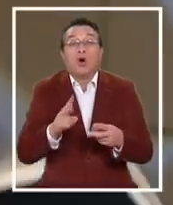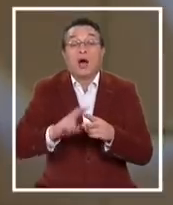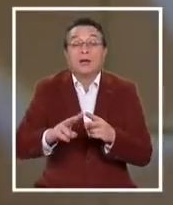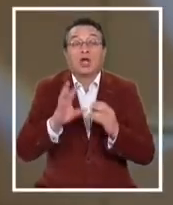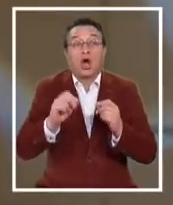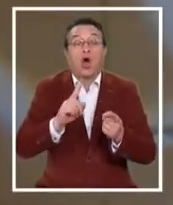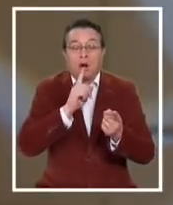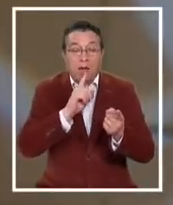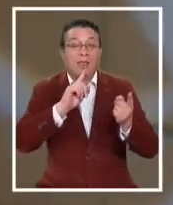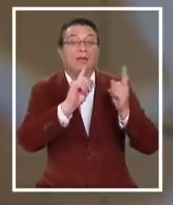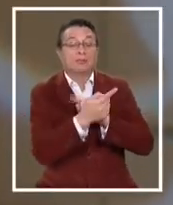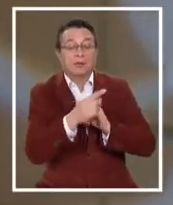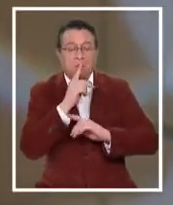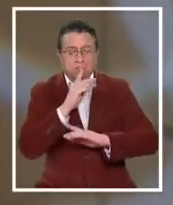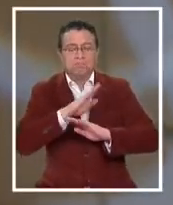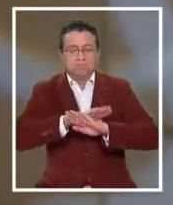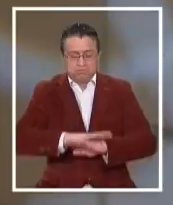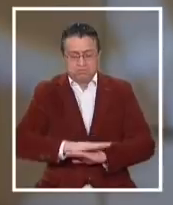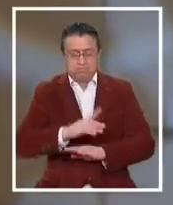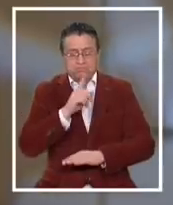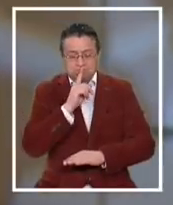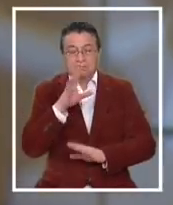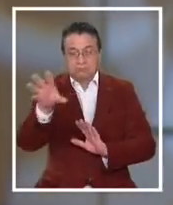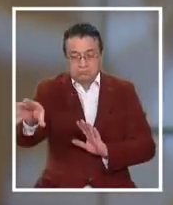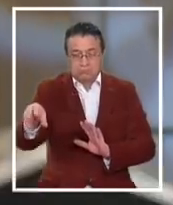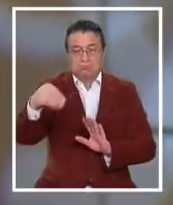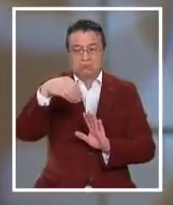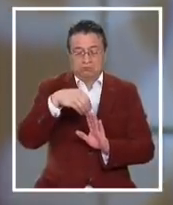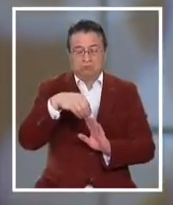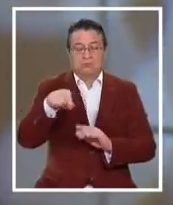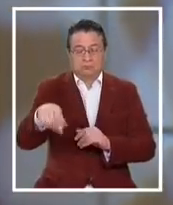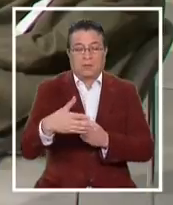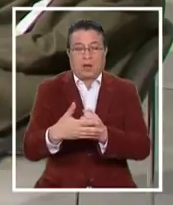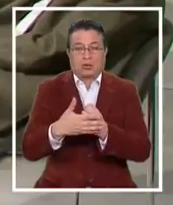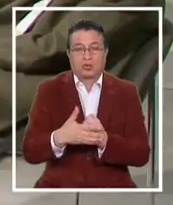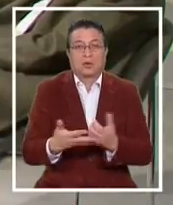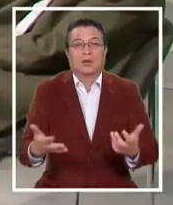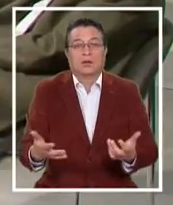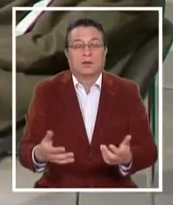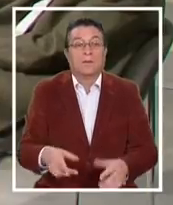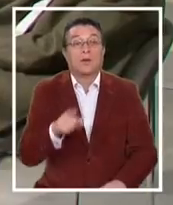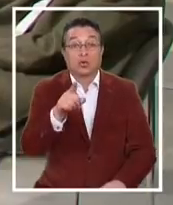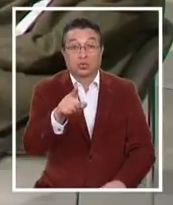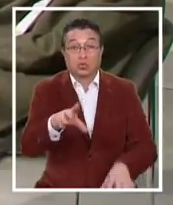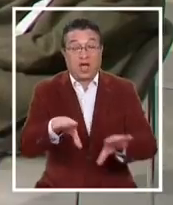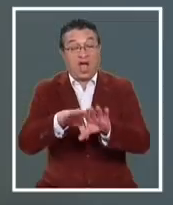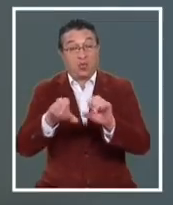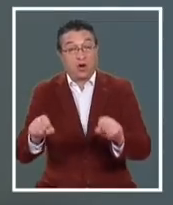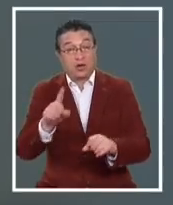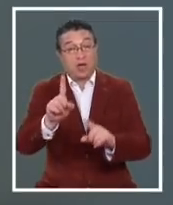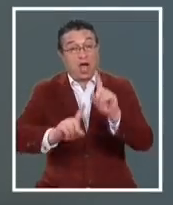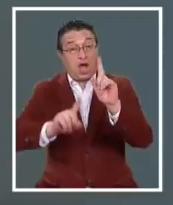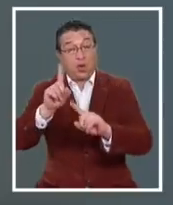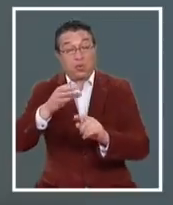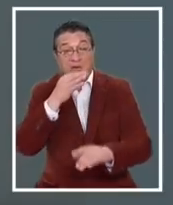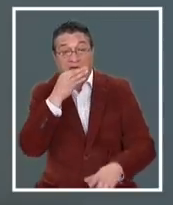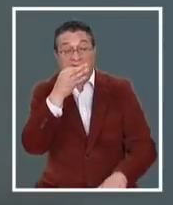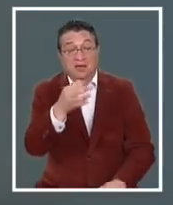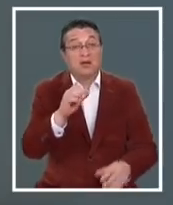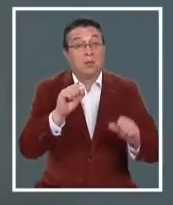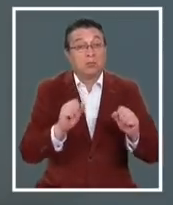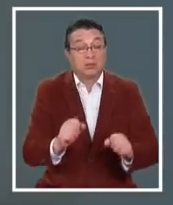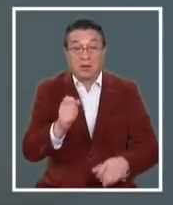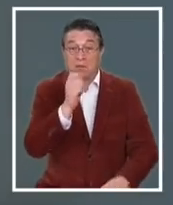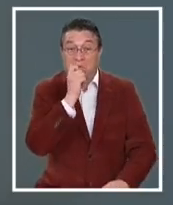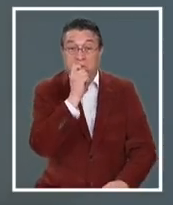se rectifica humildemente y se incluye para poder superar esta crisis? Gabriel, ¿y usted está de acuerdo en lo que algunos han levantado como una posibilidad